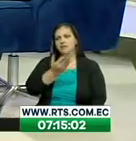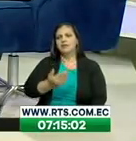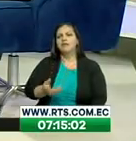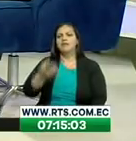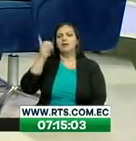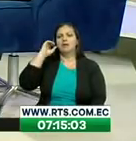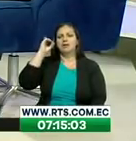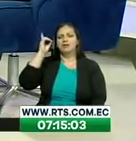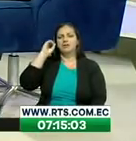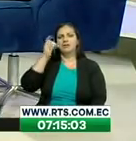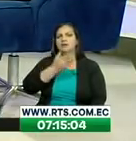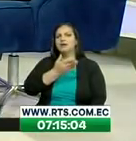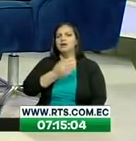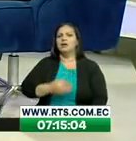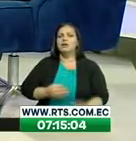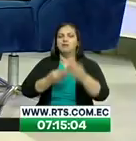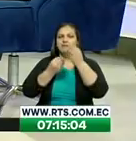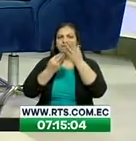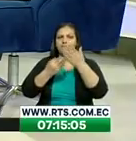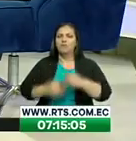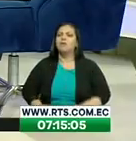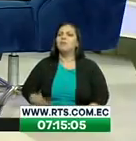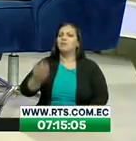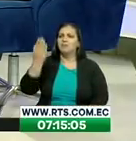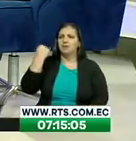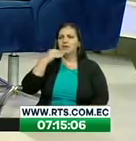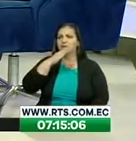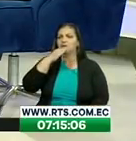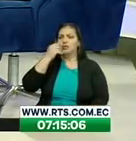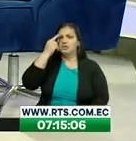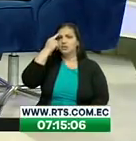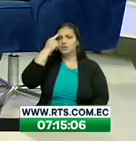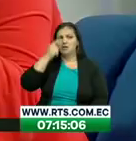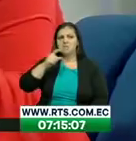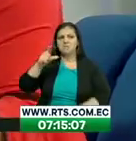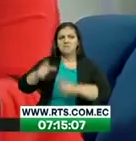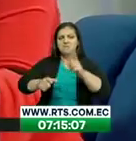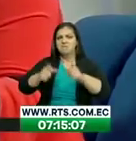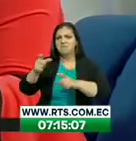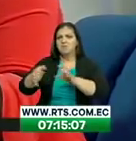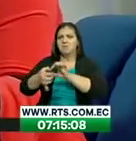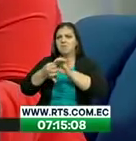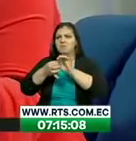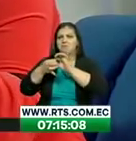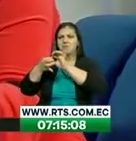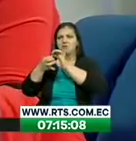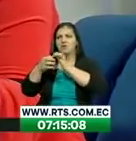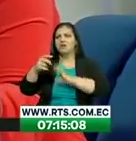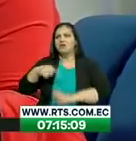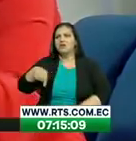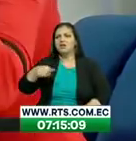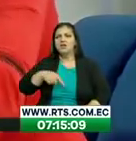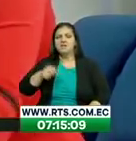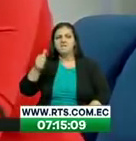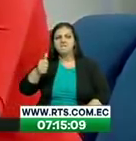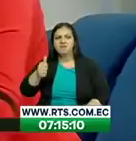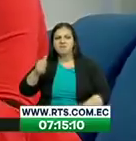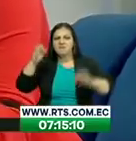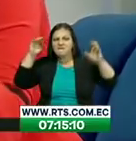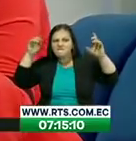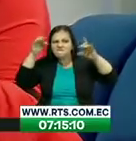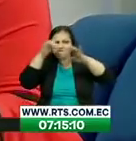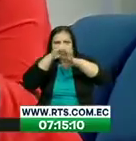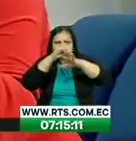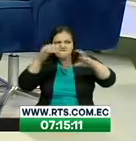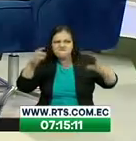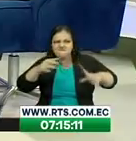señalado que definitivamente el expresidente Correa y sus acólitos son los que estuvieron detrás de los actos de sabotaje e incluso de